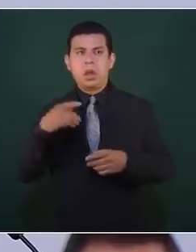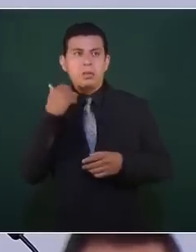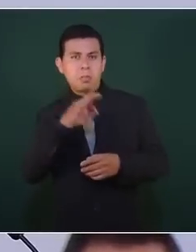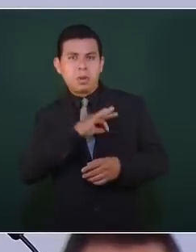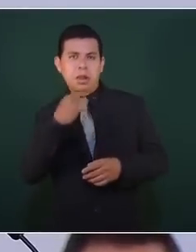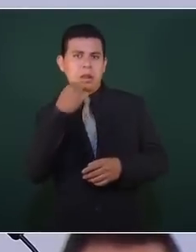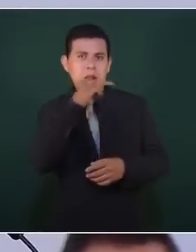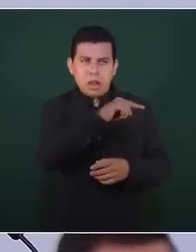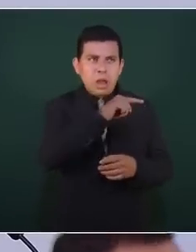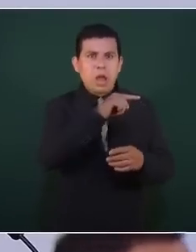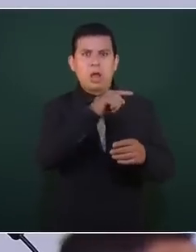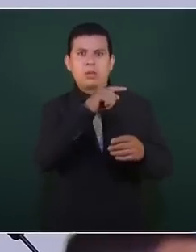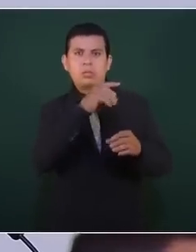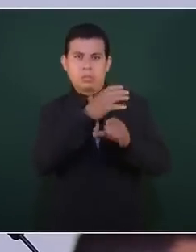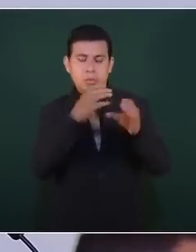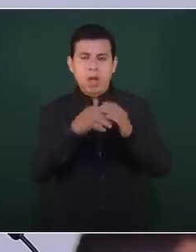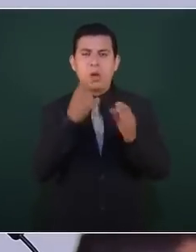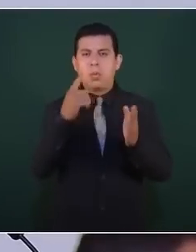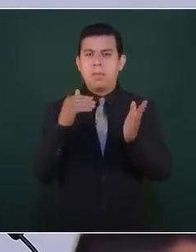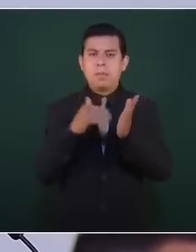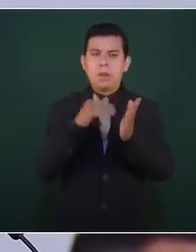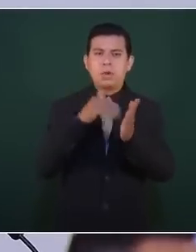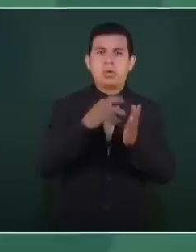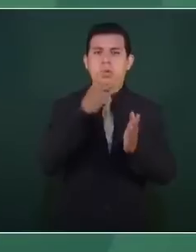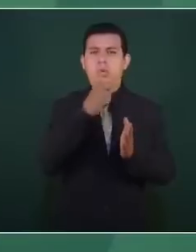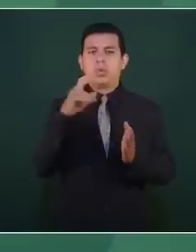un total de